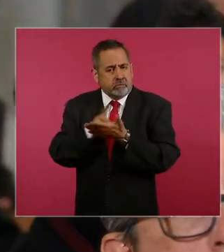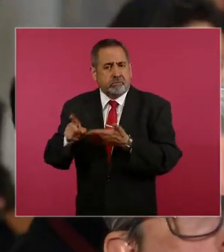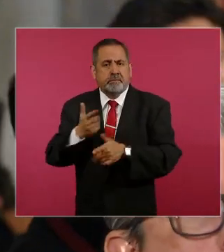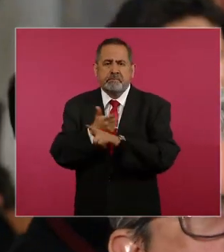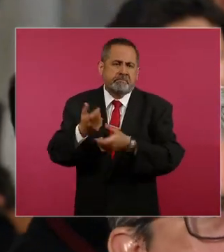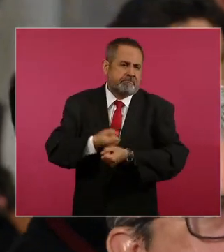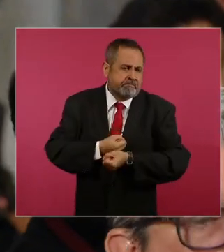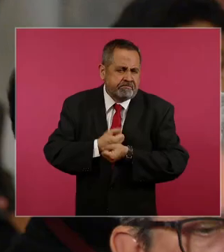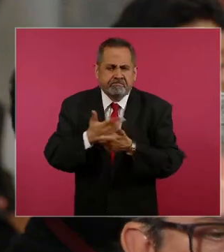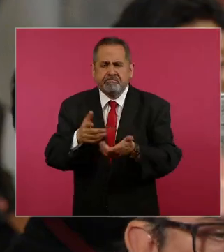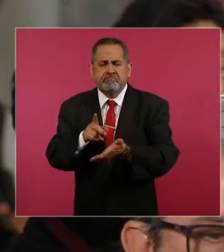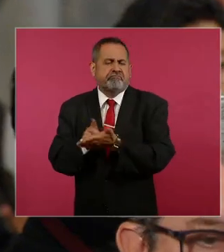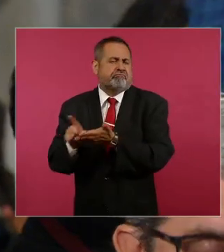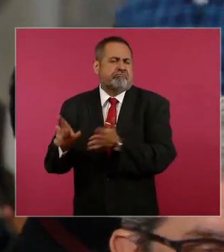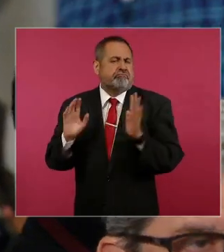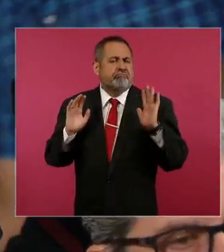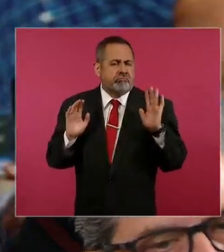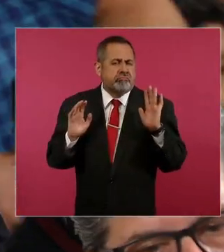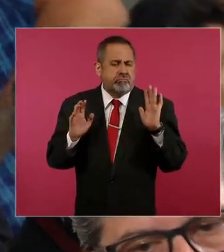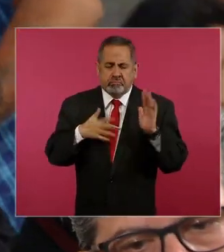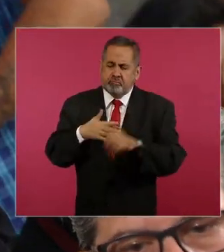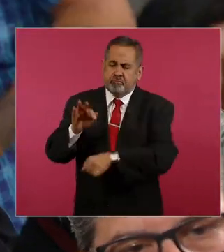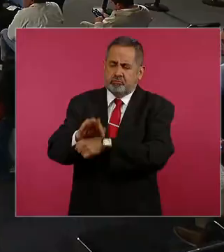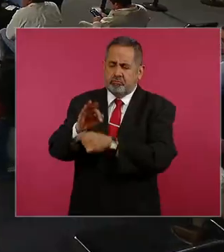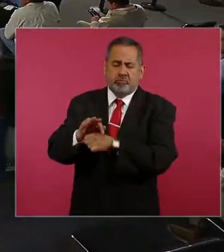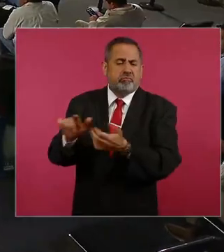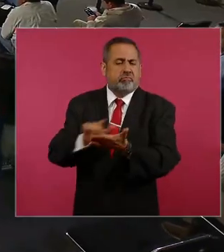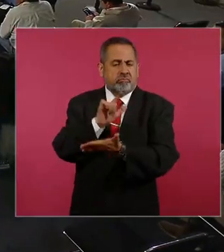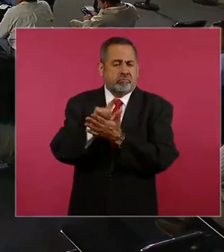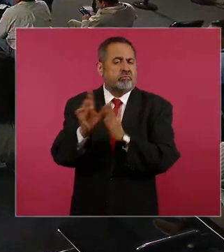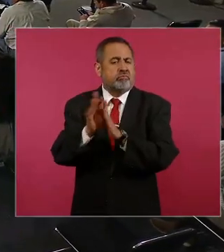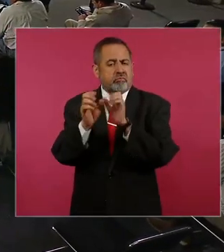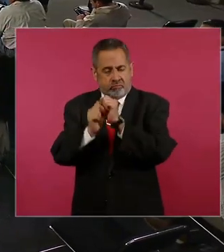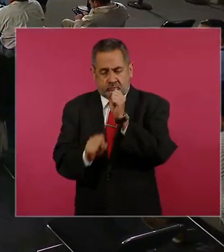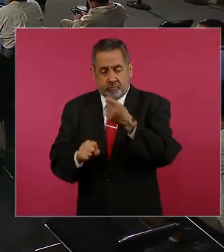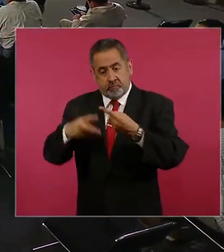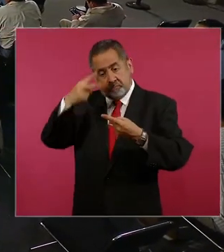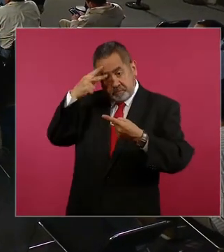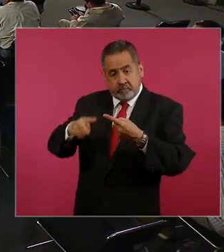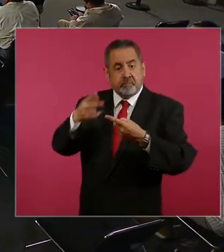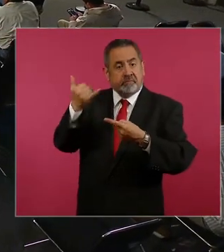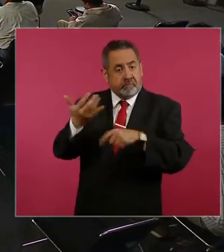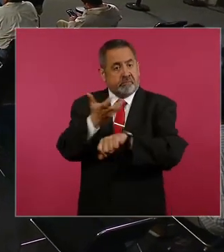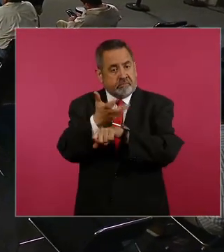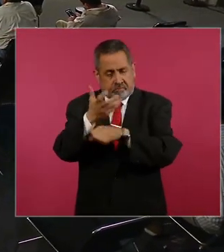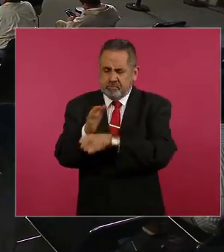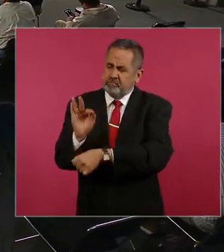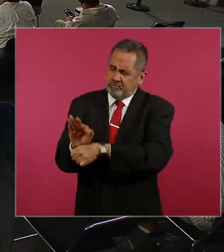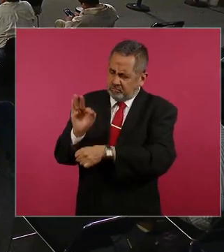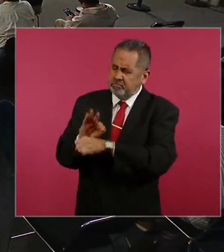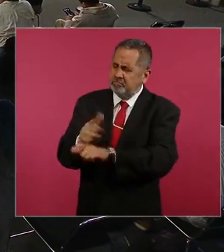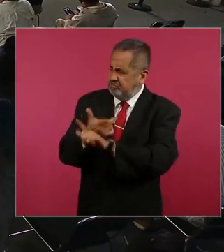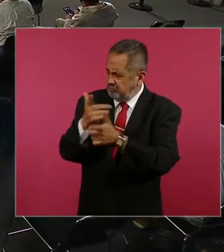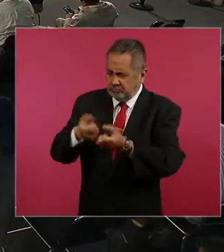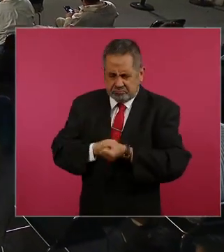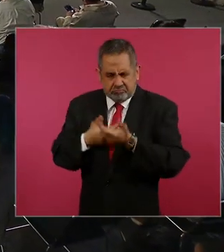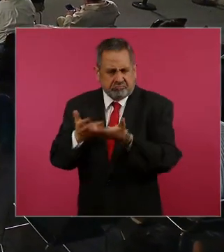libertad de expresión, que están protegidas por las constituciones tanto de Estados Unidos como de México.